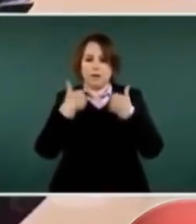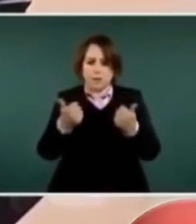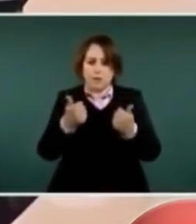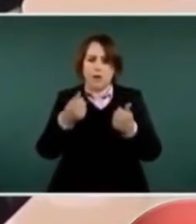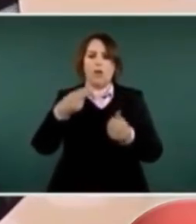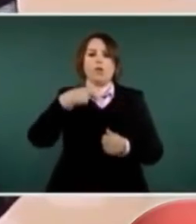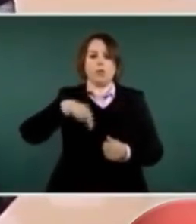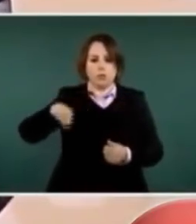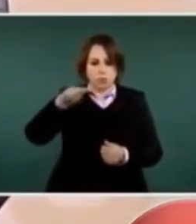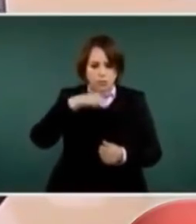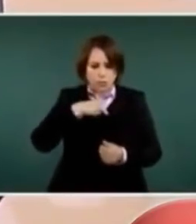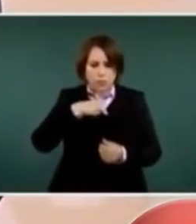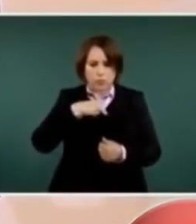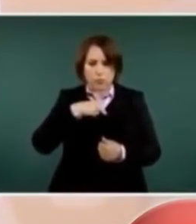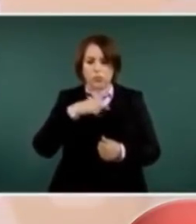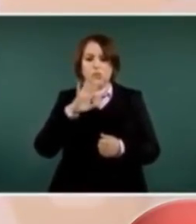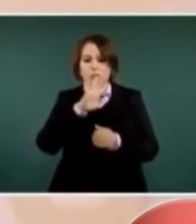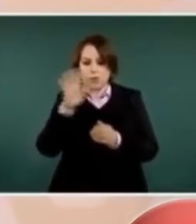planteamos